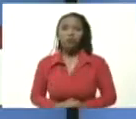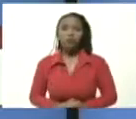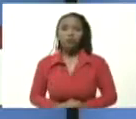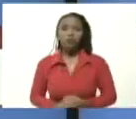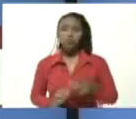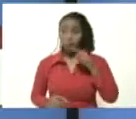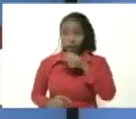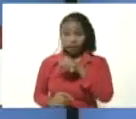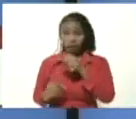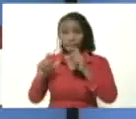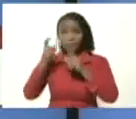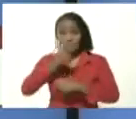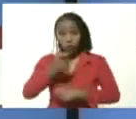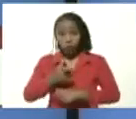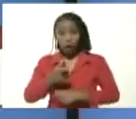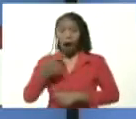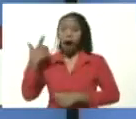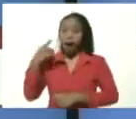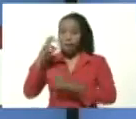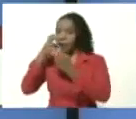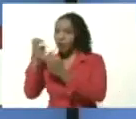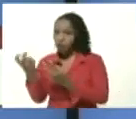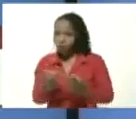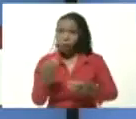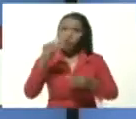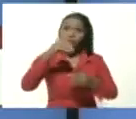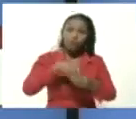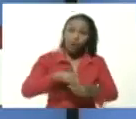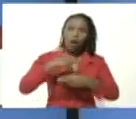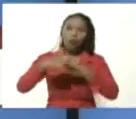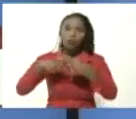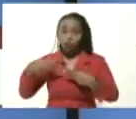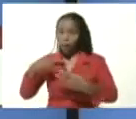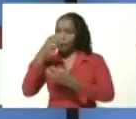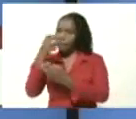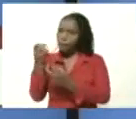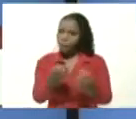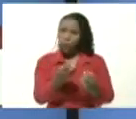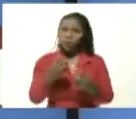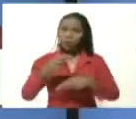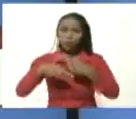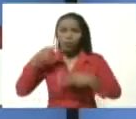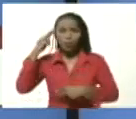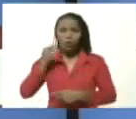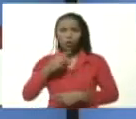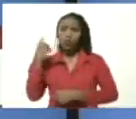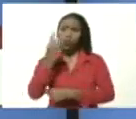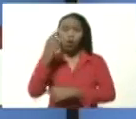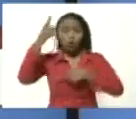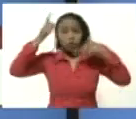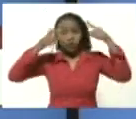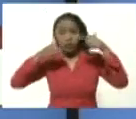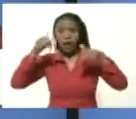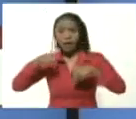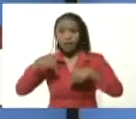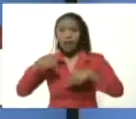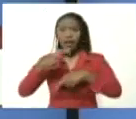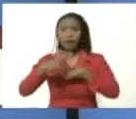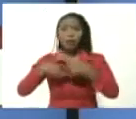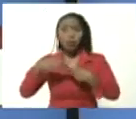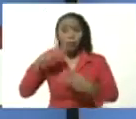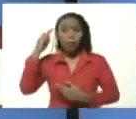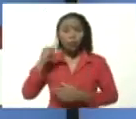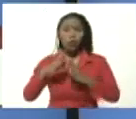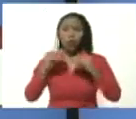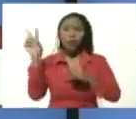A esa gente hay que invitarla a que se incorpore a la Revolución Bolivariana. La Revolución Bolivariana no es solo de los chavistas, la Revolución Bolivariana es de todos